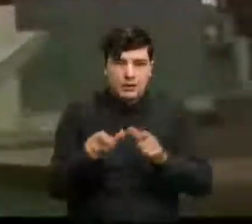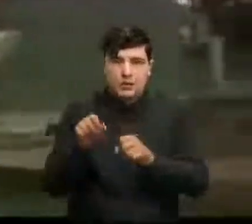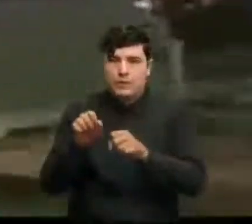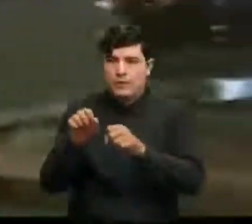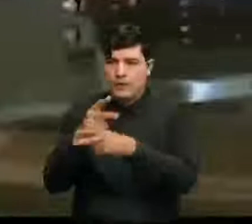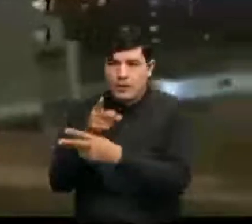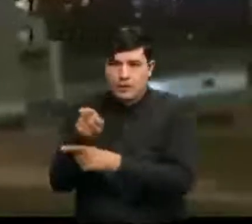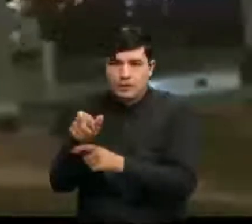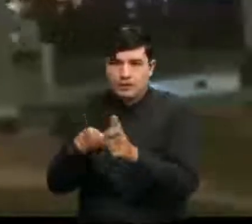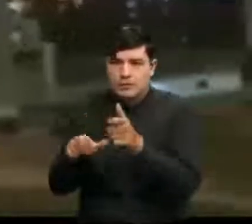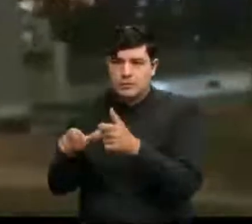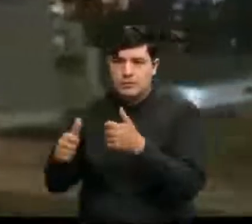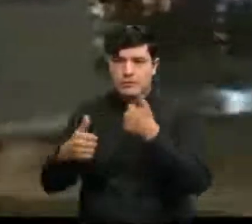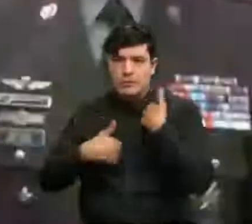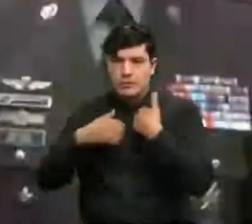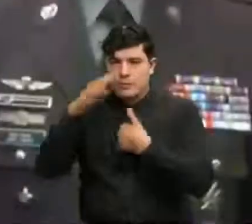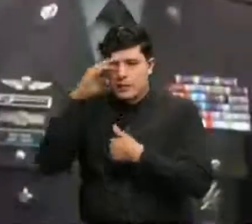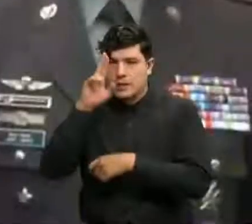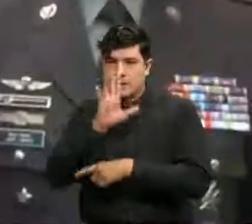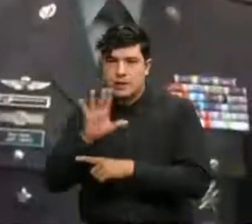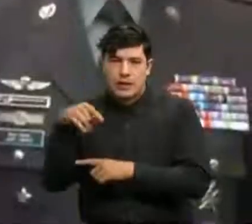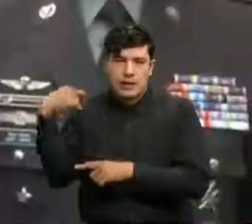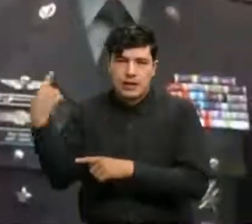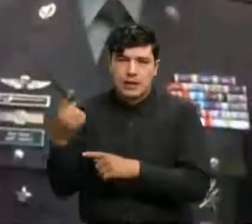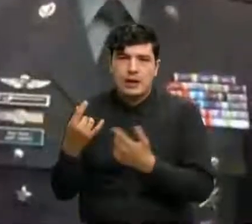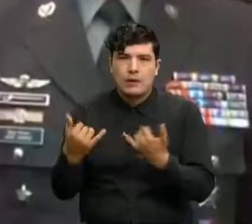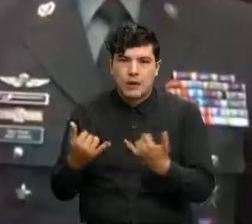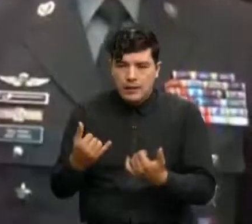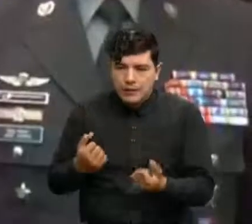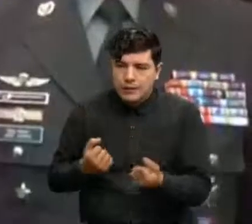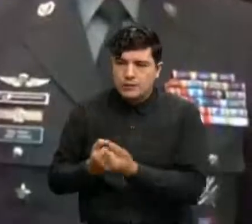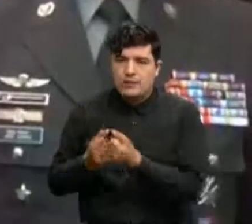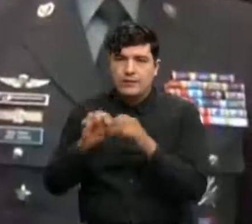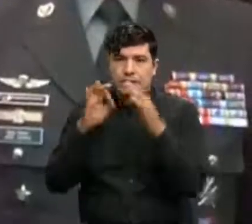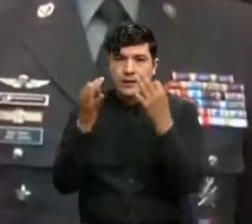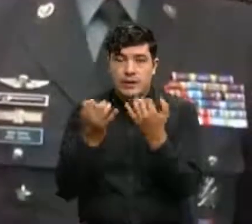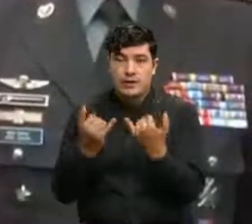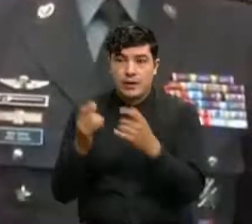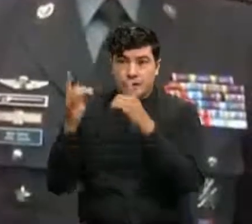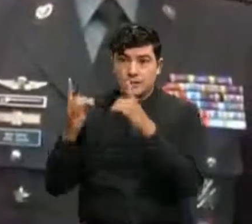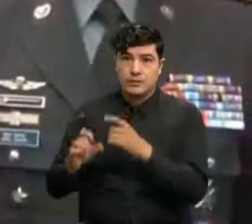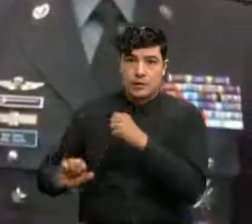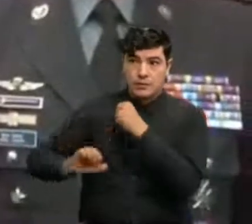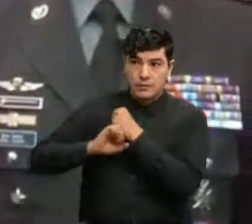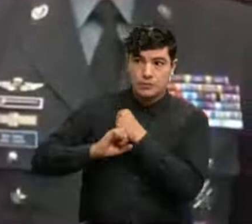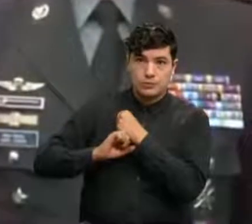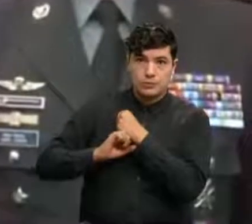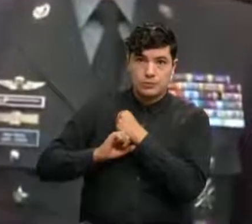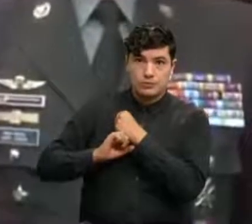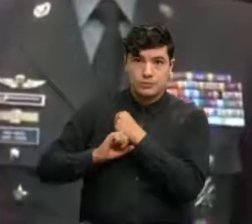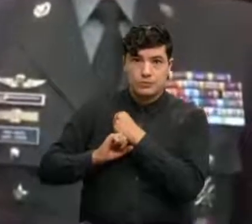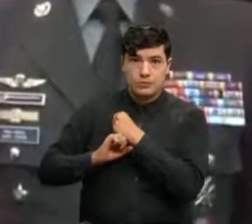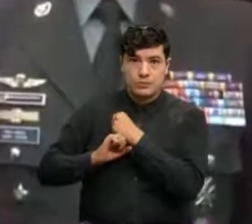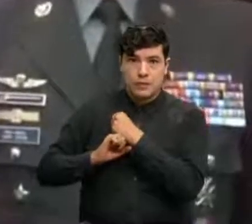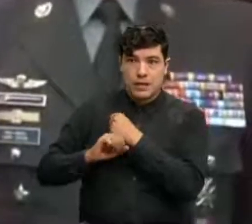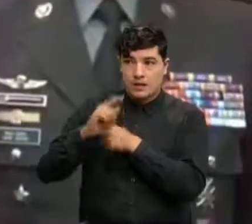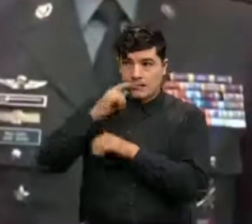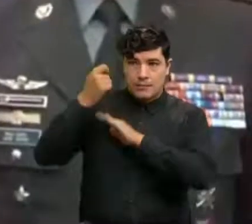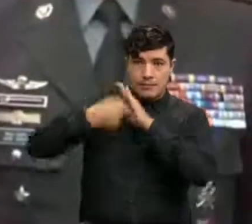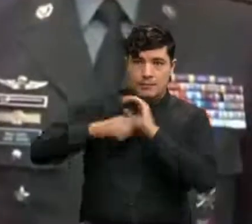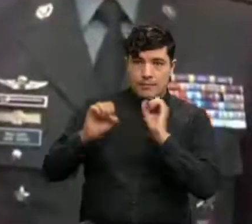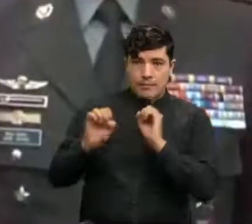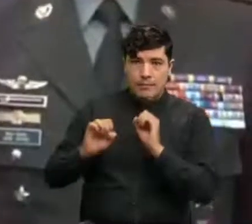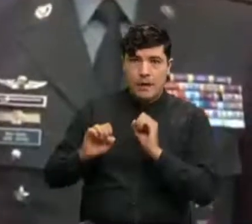lamentamos lo que les ha pasado y nos solidarizamos con todas sus familias. Esta decisión nos alienta a seguir trabajando por tener una fuerza